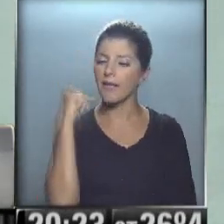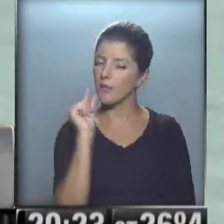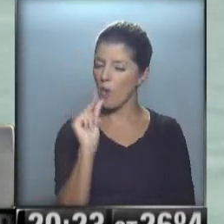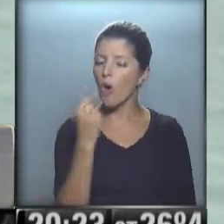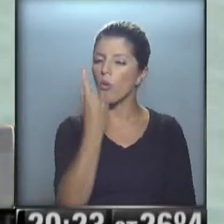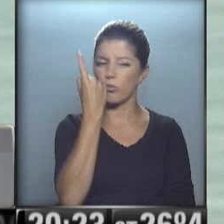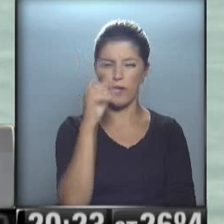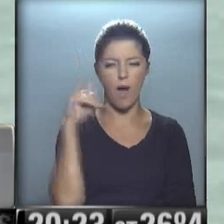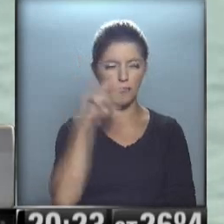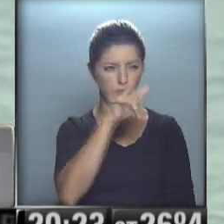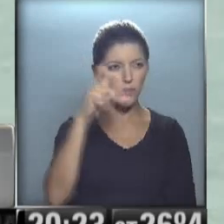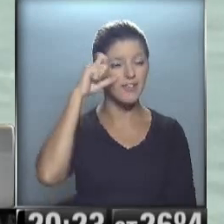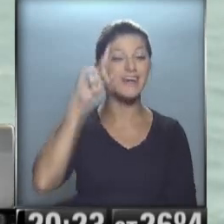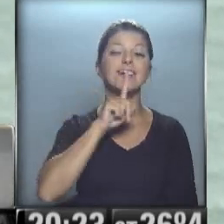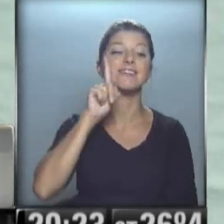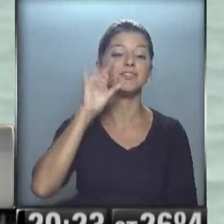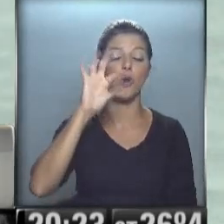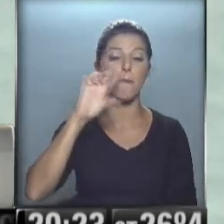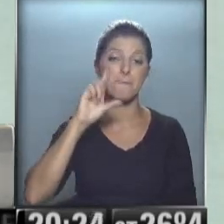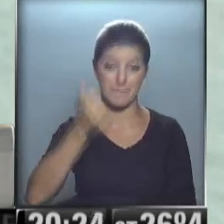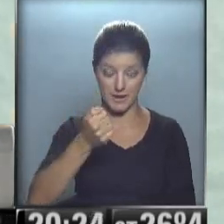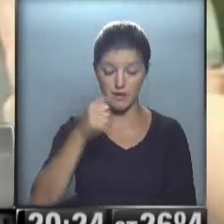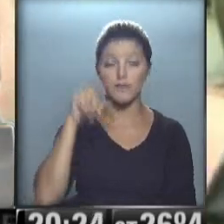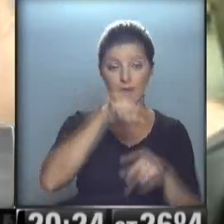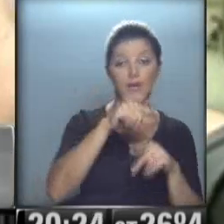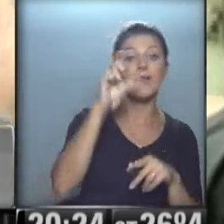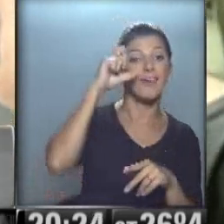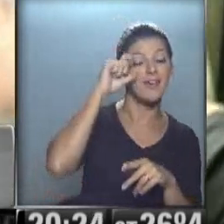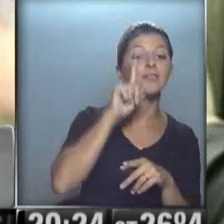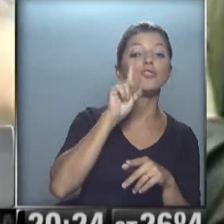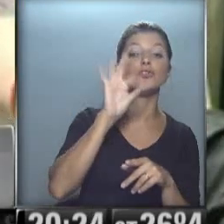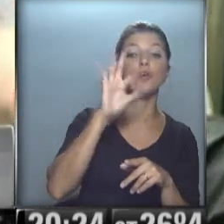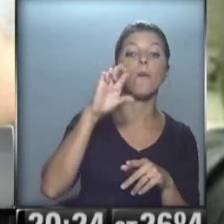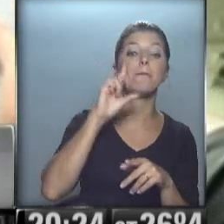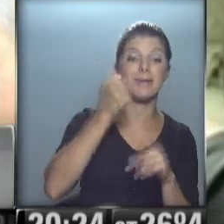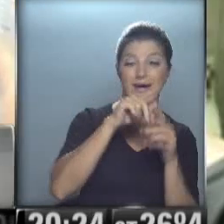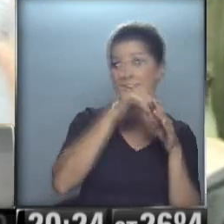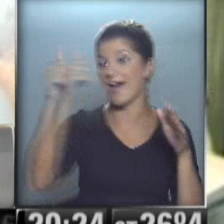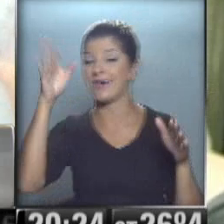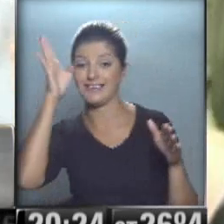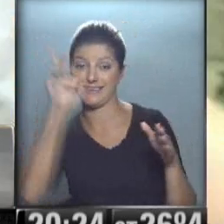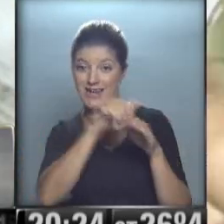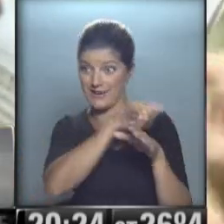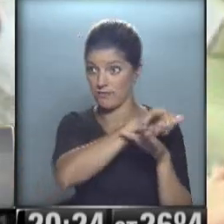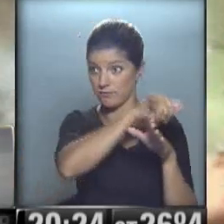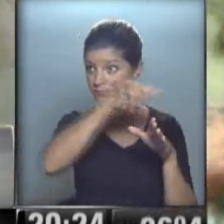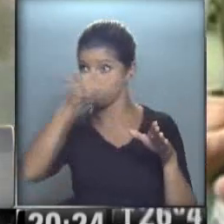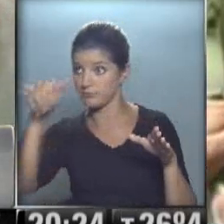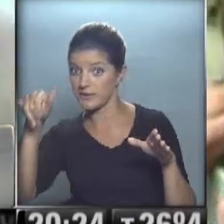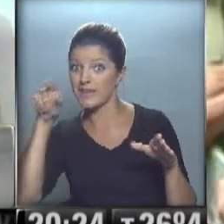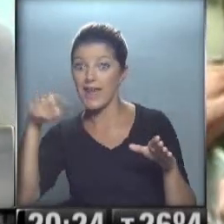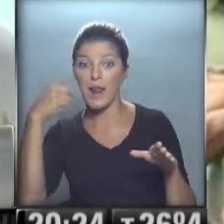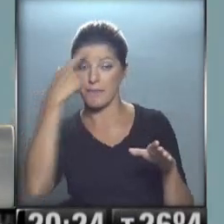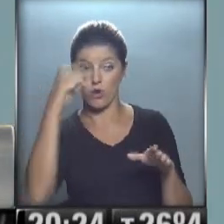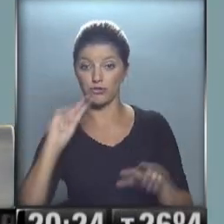un avión de Ethiopian Airlines que se dirigía desde Etiopía a Italia y que el copiloto del avión secuestra